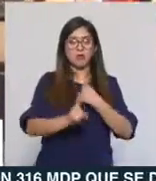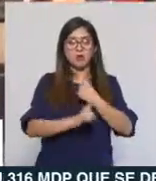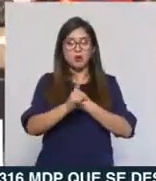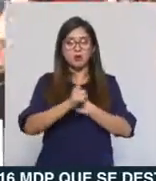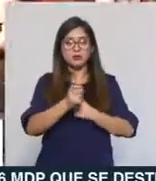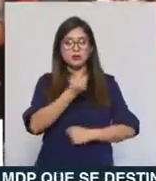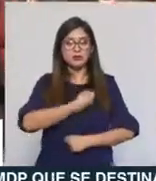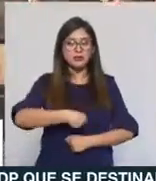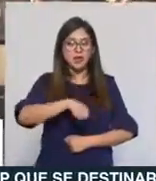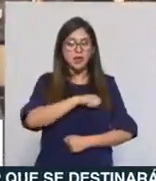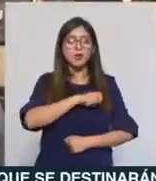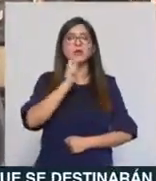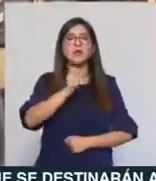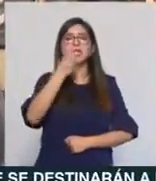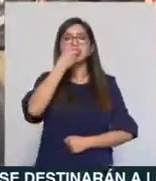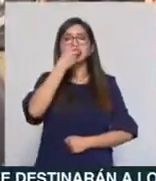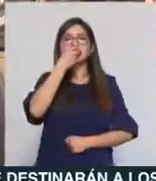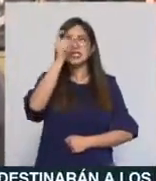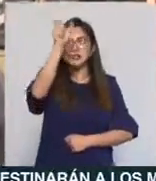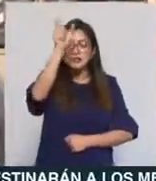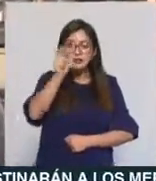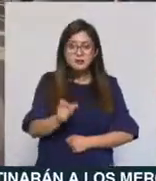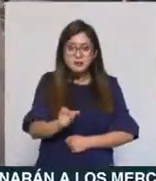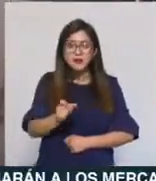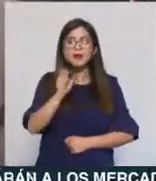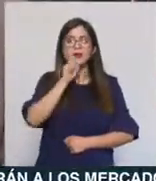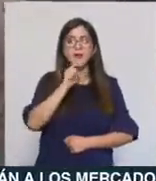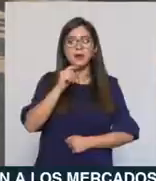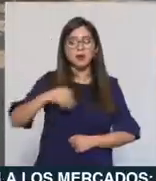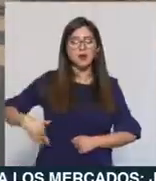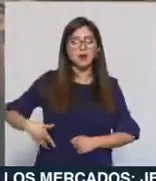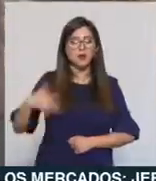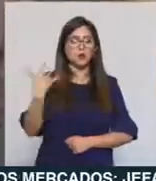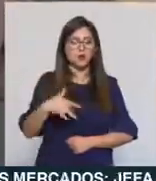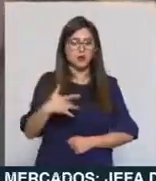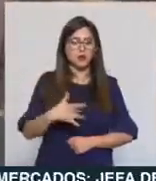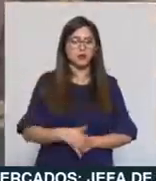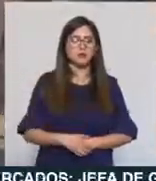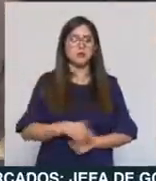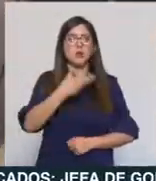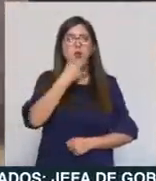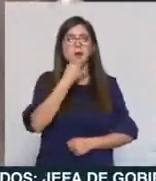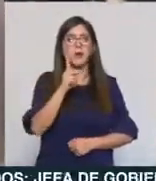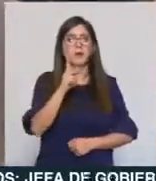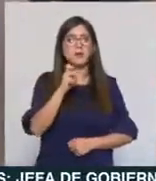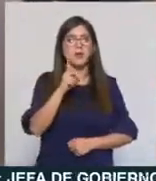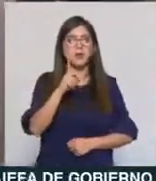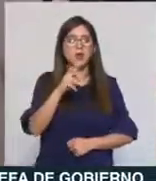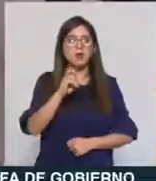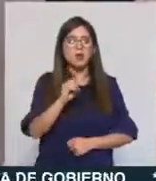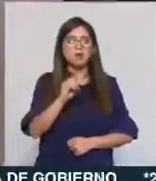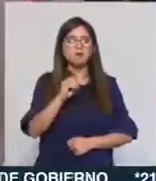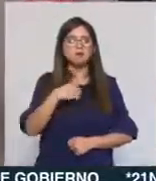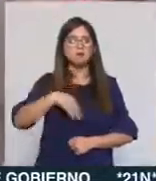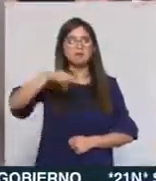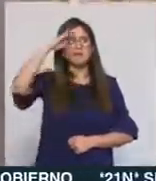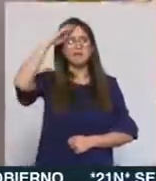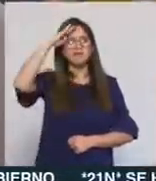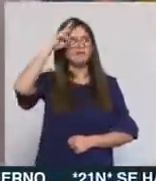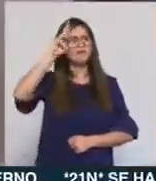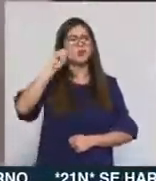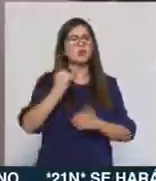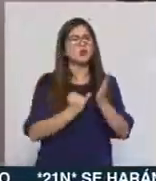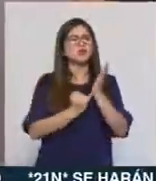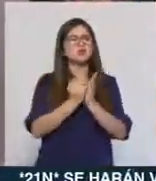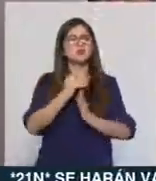como yo que la tengo en la columna, también en la columna baja. Sin embargo, don Pedro en el último momento decidió no tomar el